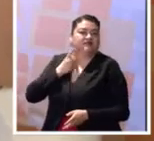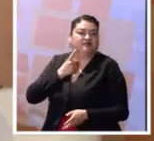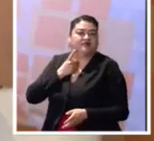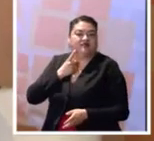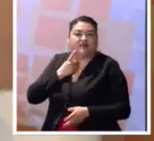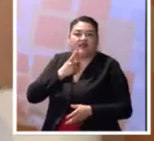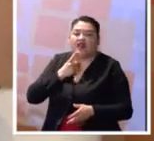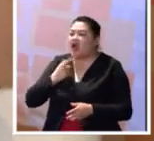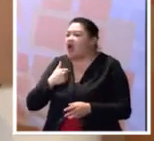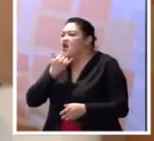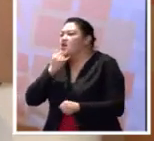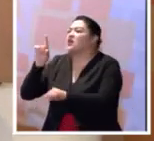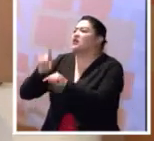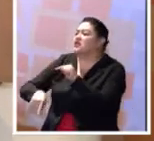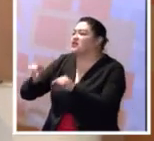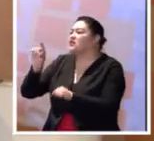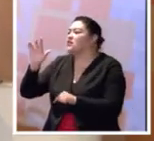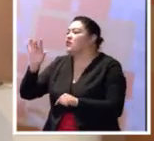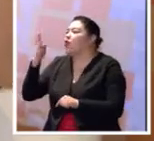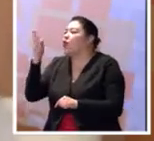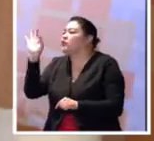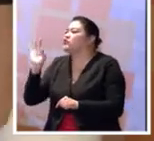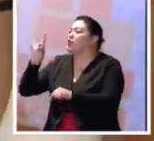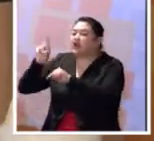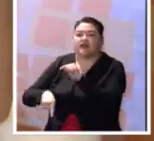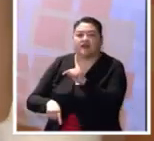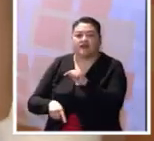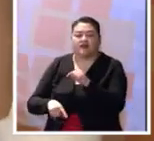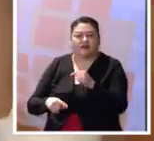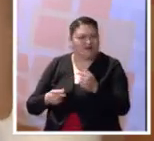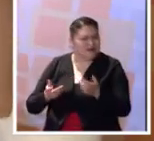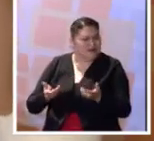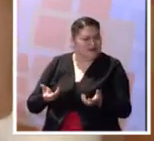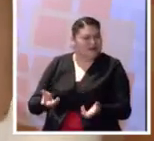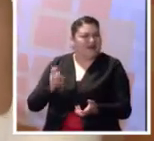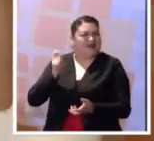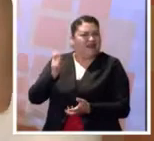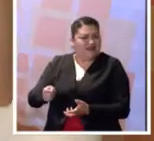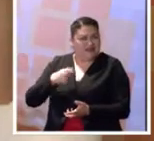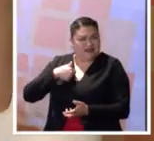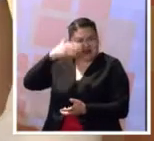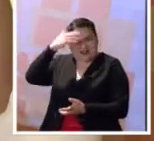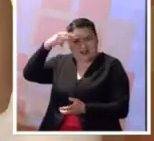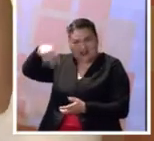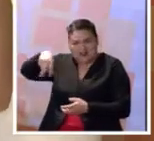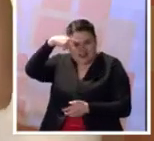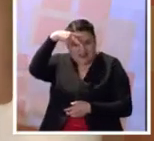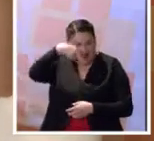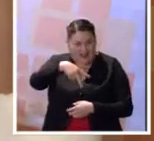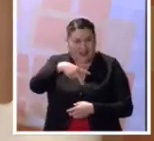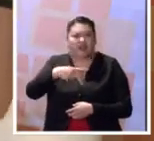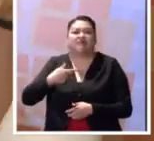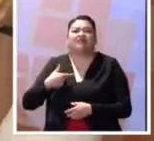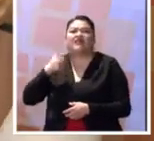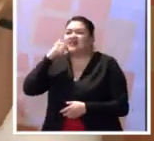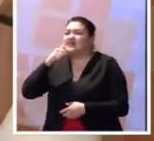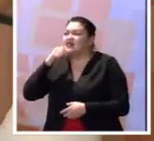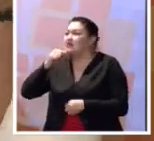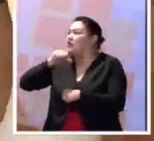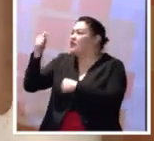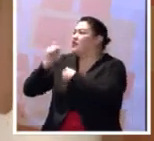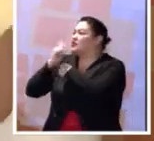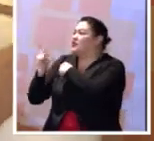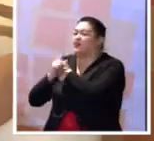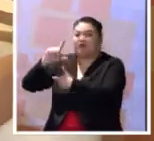de 50 y 50, dejaría de lado que la paridad en este país, y en muchos países